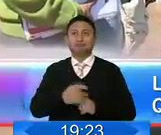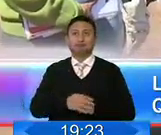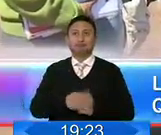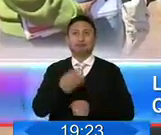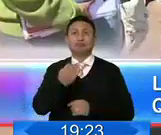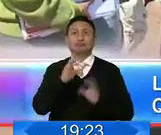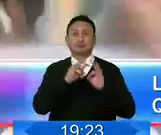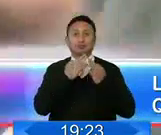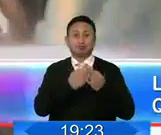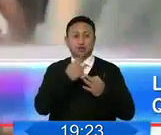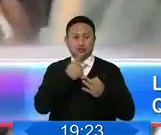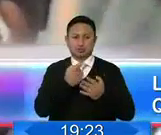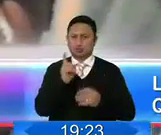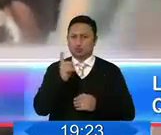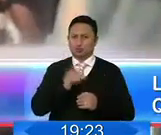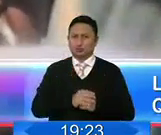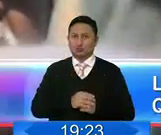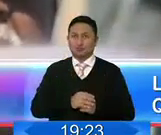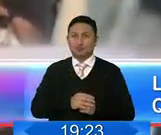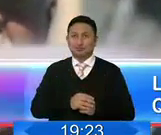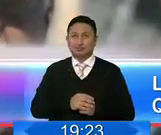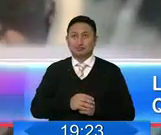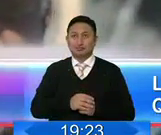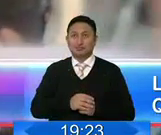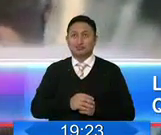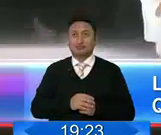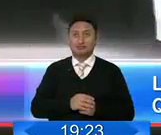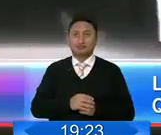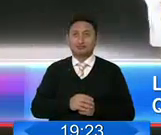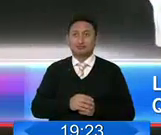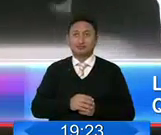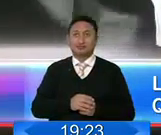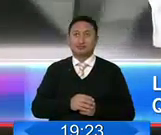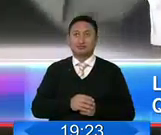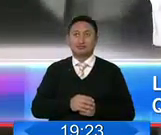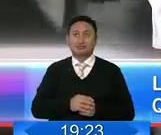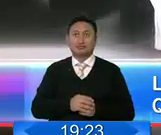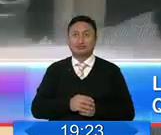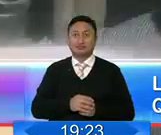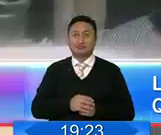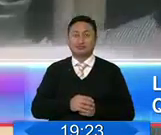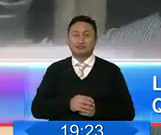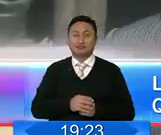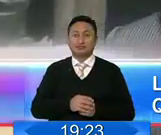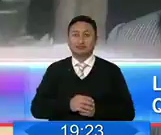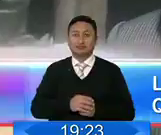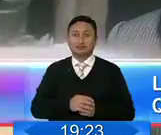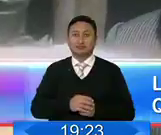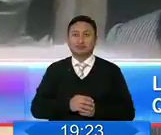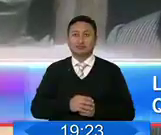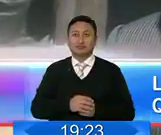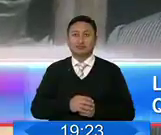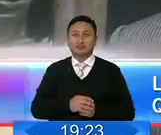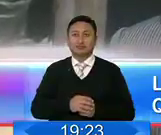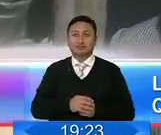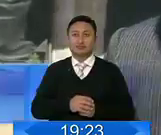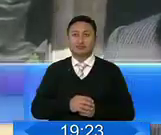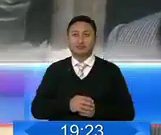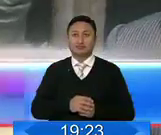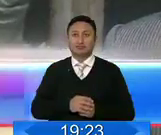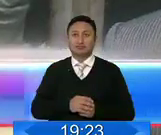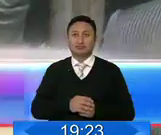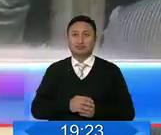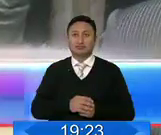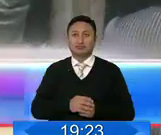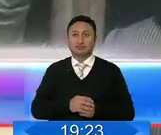14 familias indican que la revocatoria habría pasado por varios cortes pero ante estas circunstancias nosotros